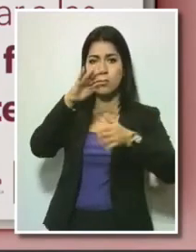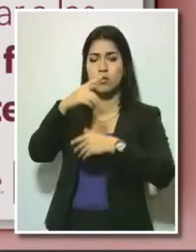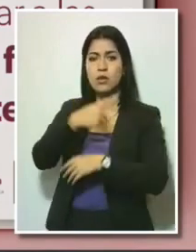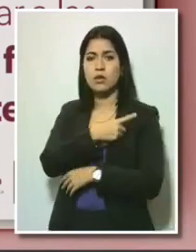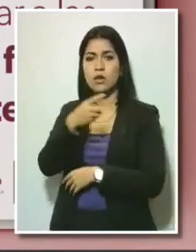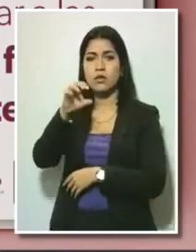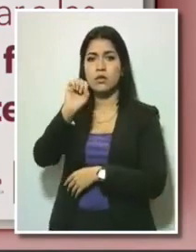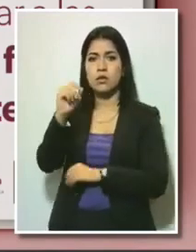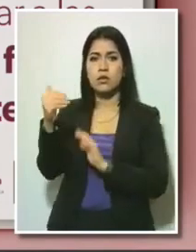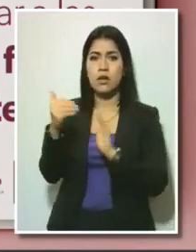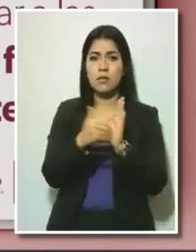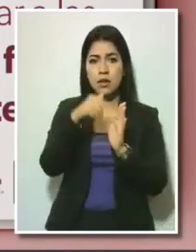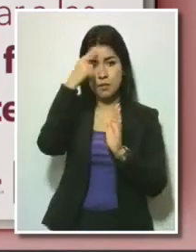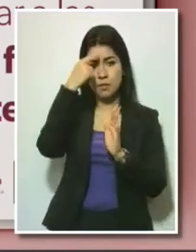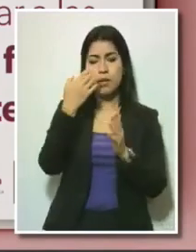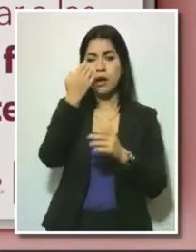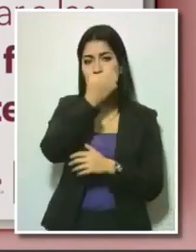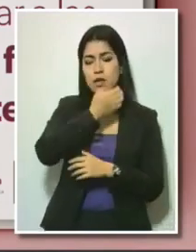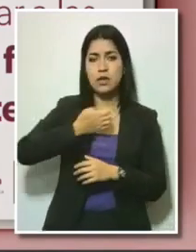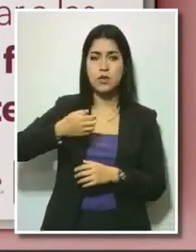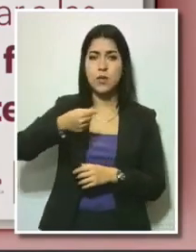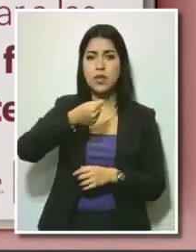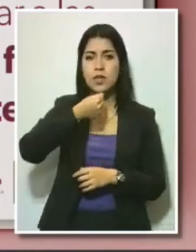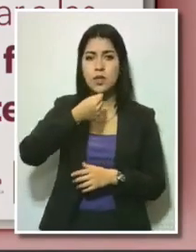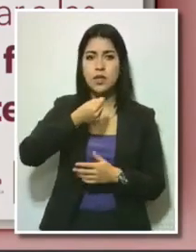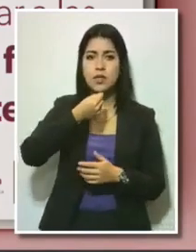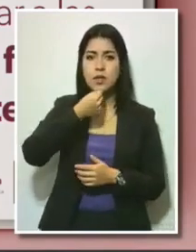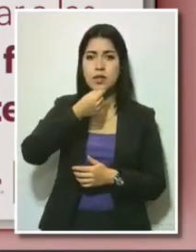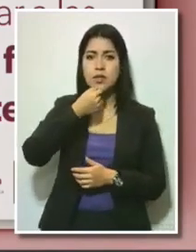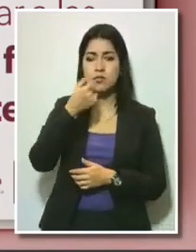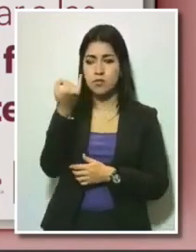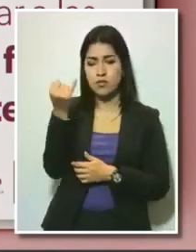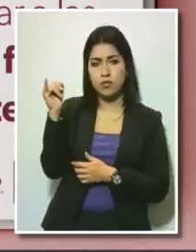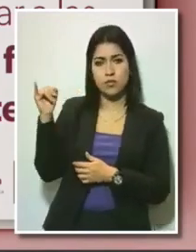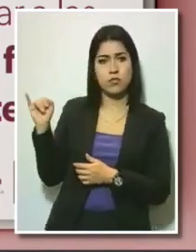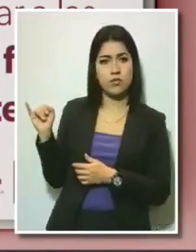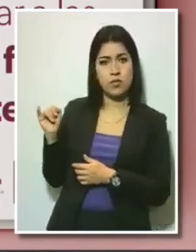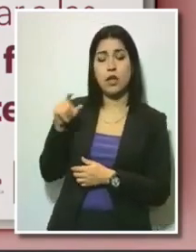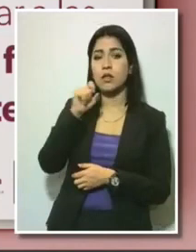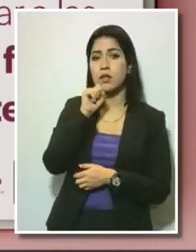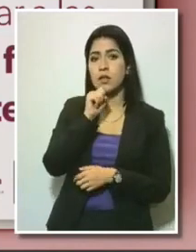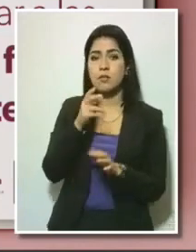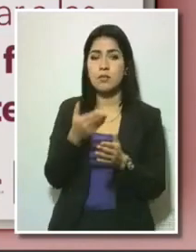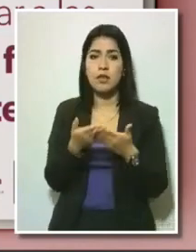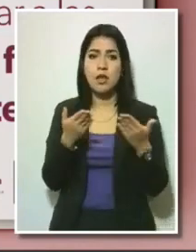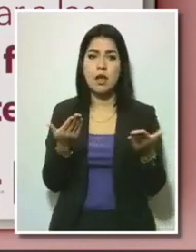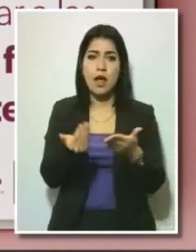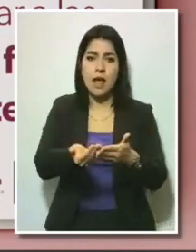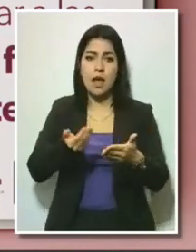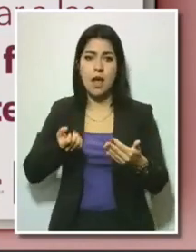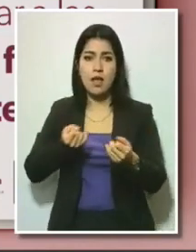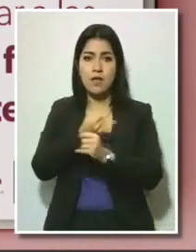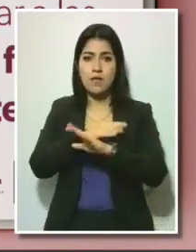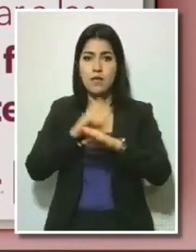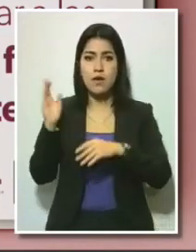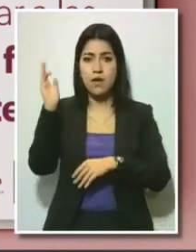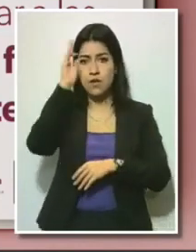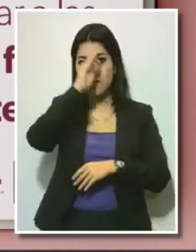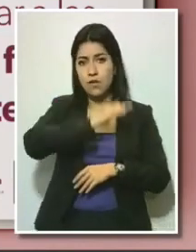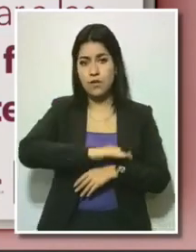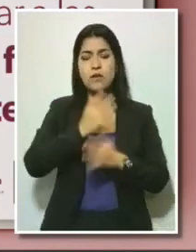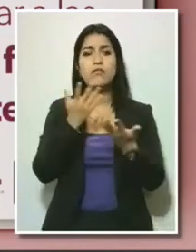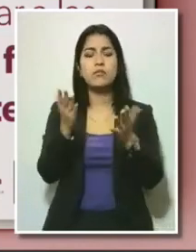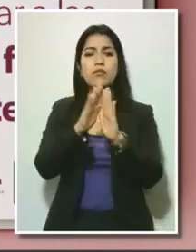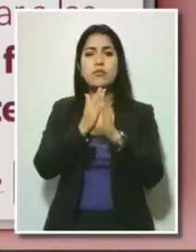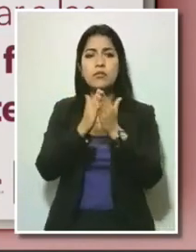160.000 para preescolar. Por primera vez, pese a todo lo que se ha mal informado, los libros estuvieron en tiempo